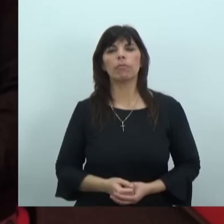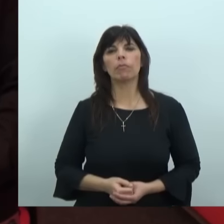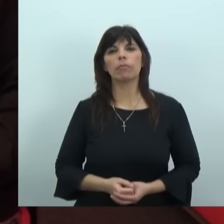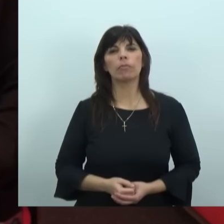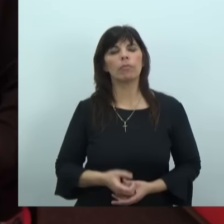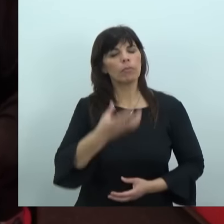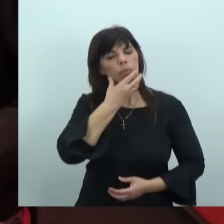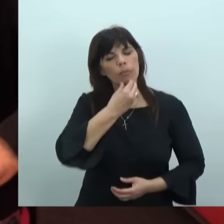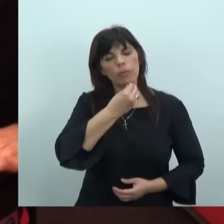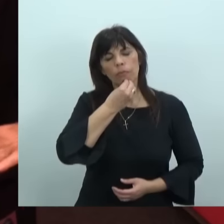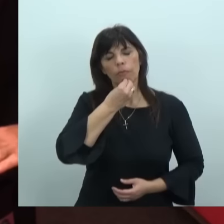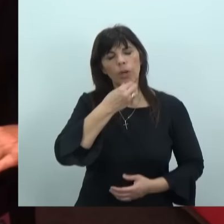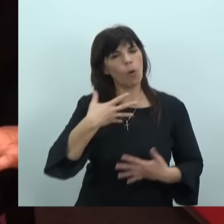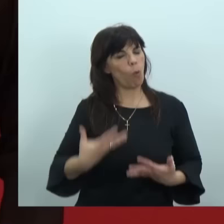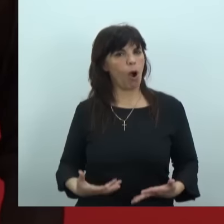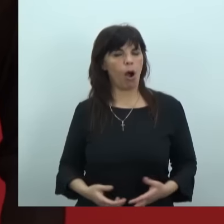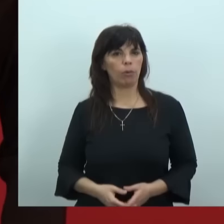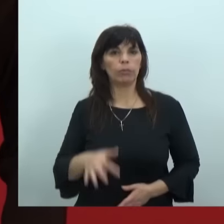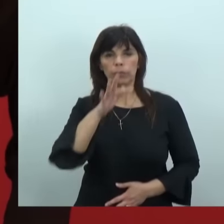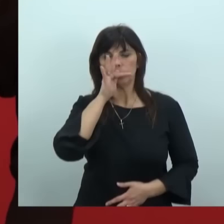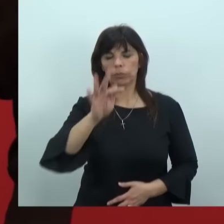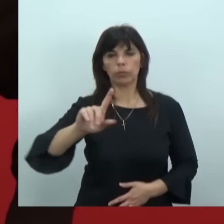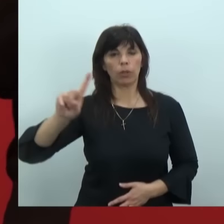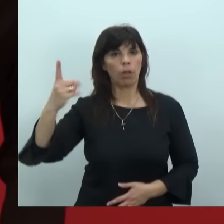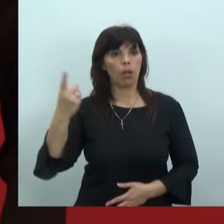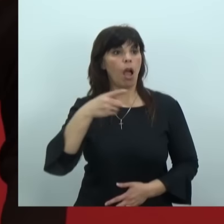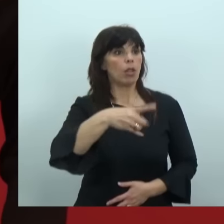¿eh? ¡Wow! La promesa de Dios te da seguridad.